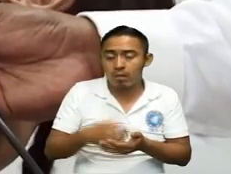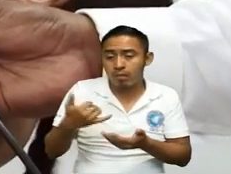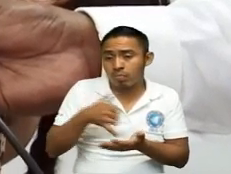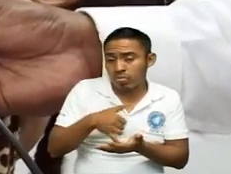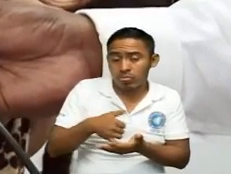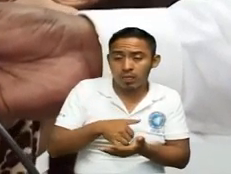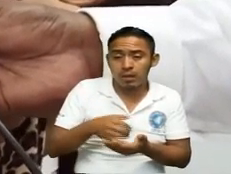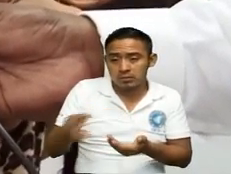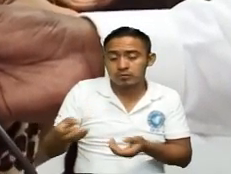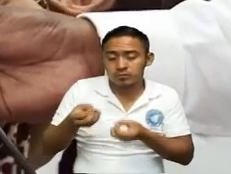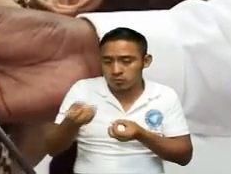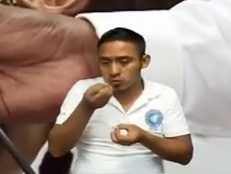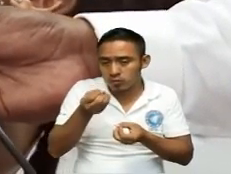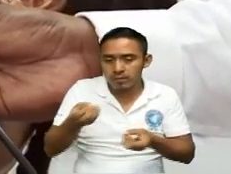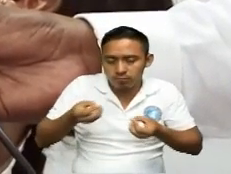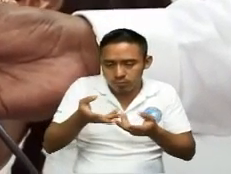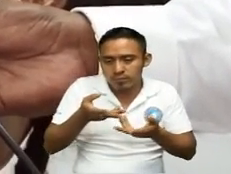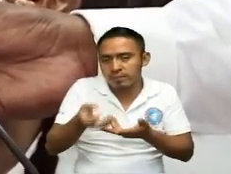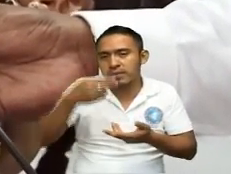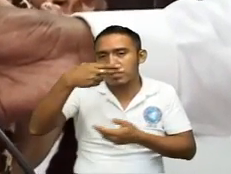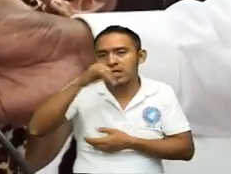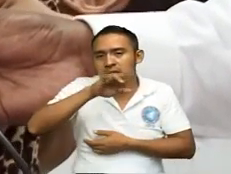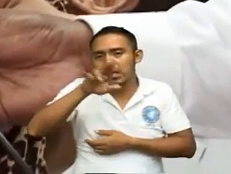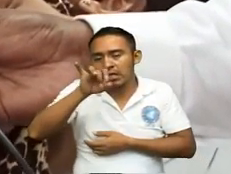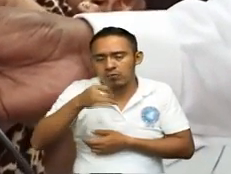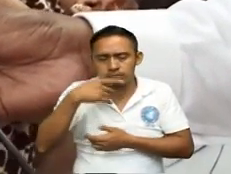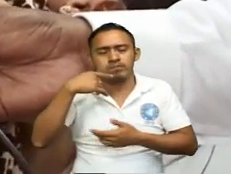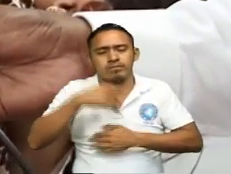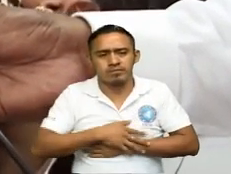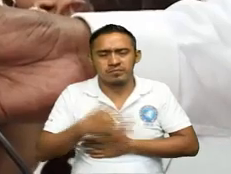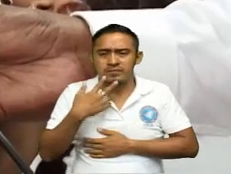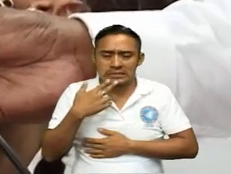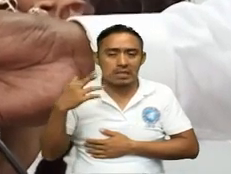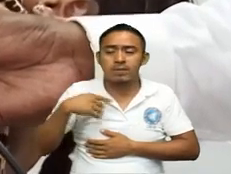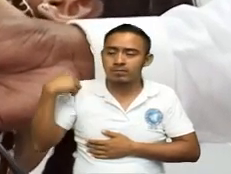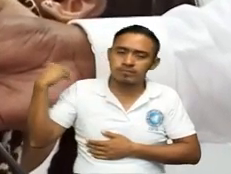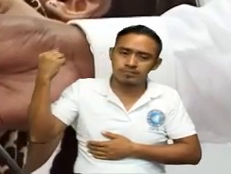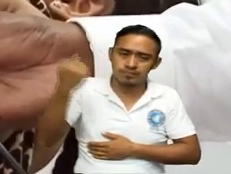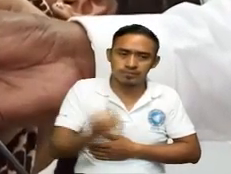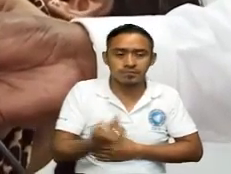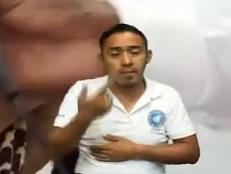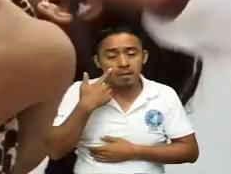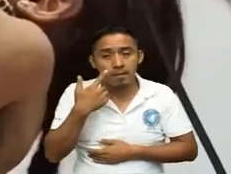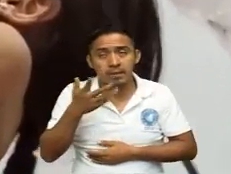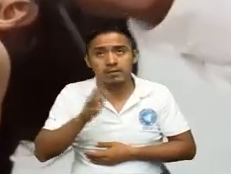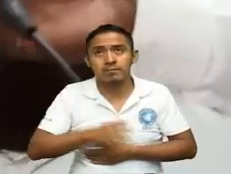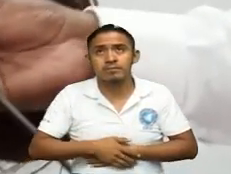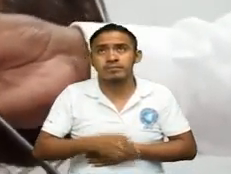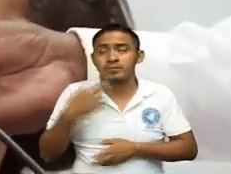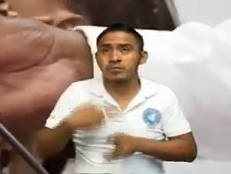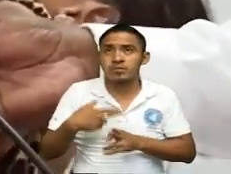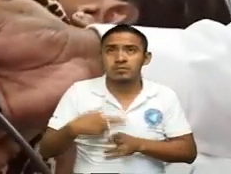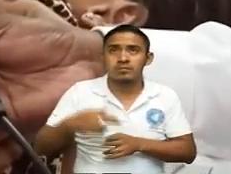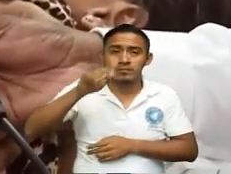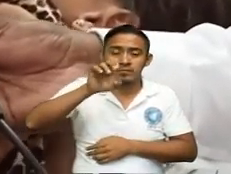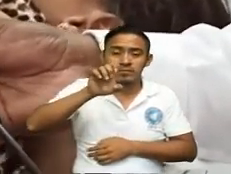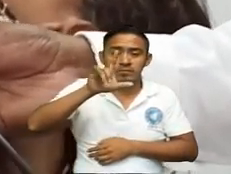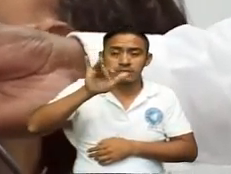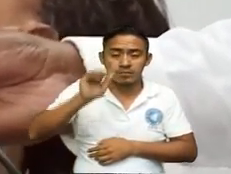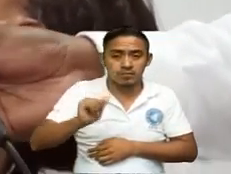tal vez era en la sangre, pues, pero no se le quitó. Entonces decidí venir aquí a tratarla. Okay. ¿Cuál es su nombre, mamá?